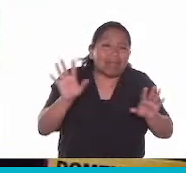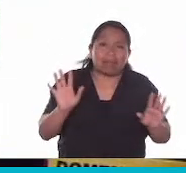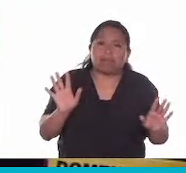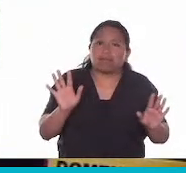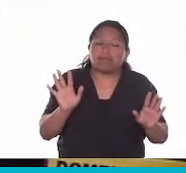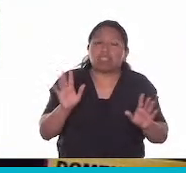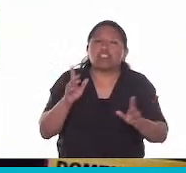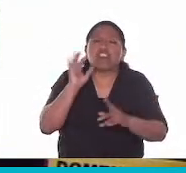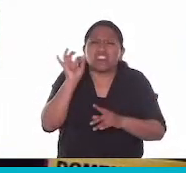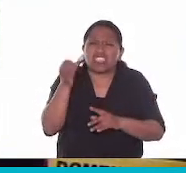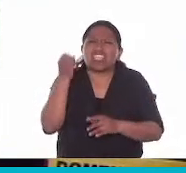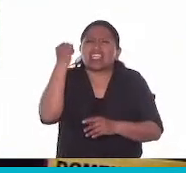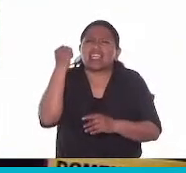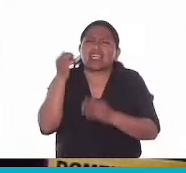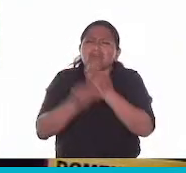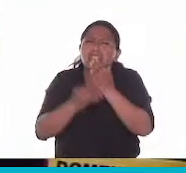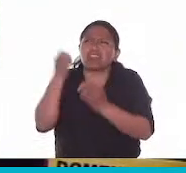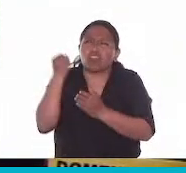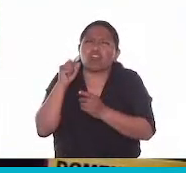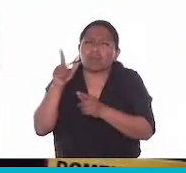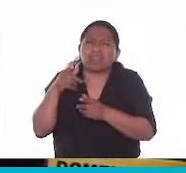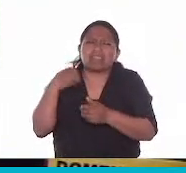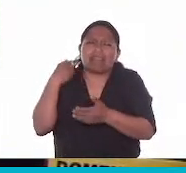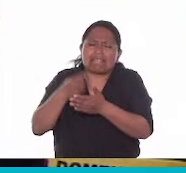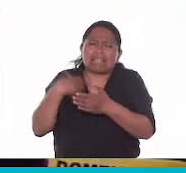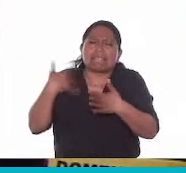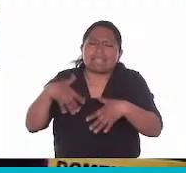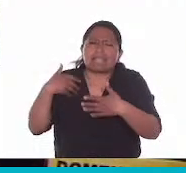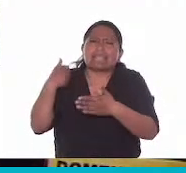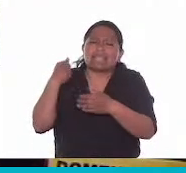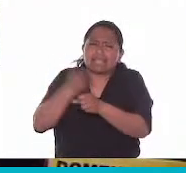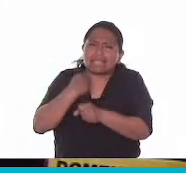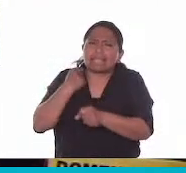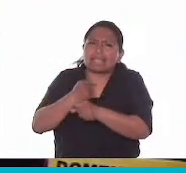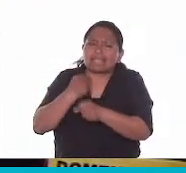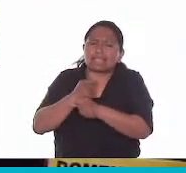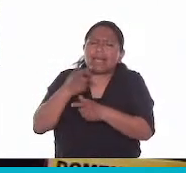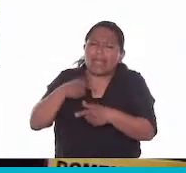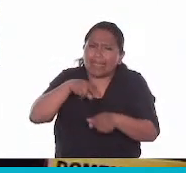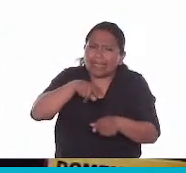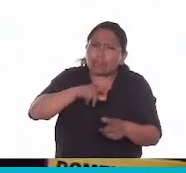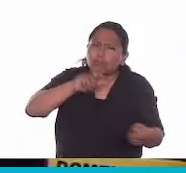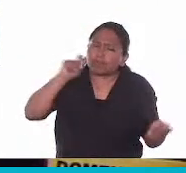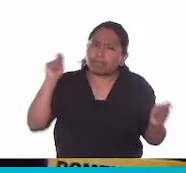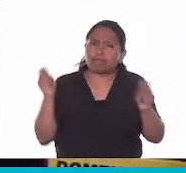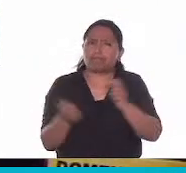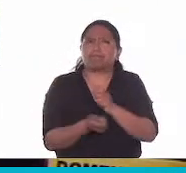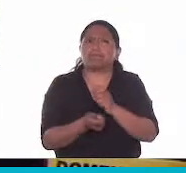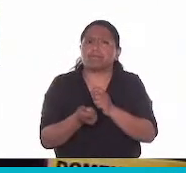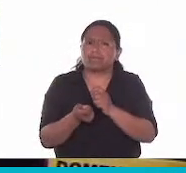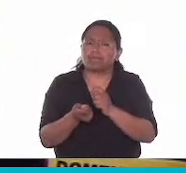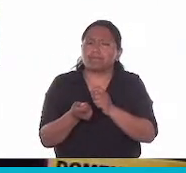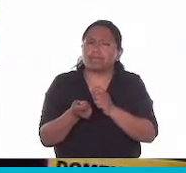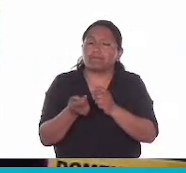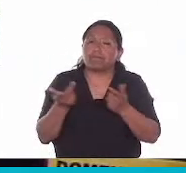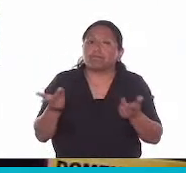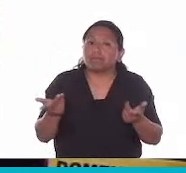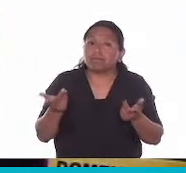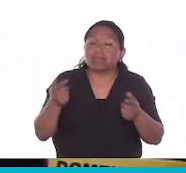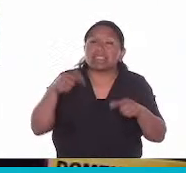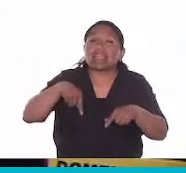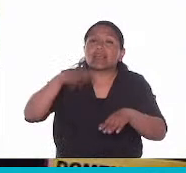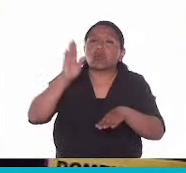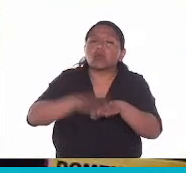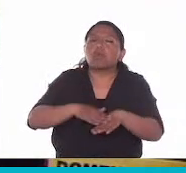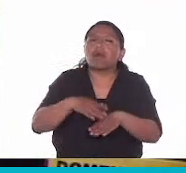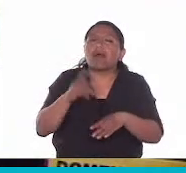de economía está haciendo un esfuerzo grandísimo justamente para revertir esta situación que si Acá hay un